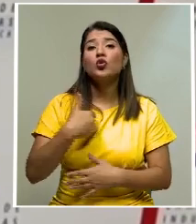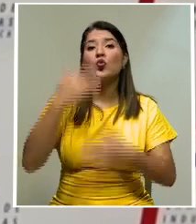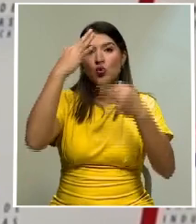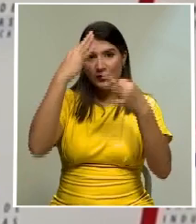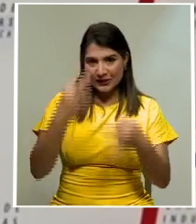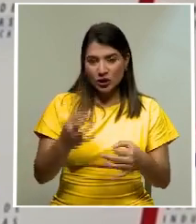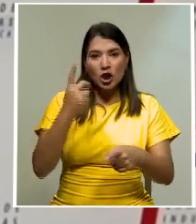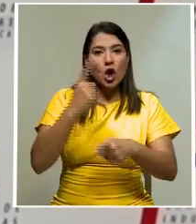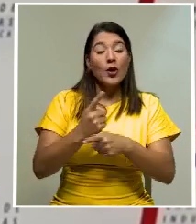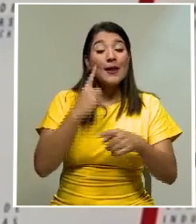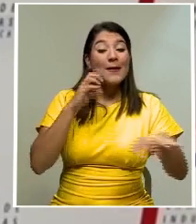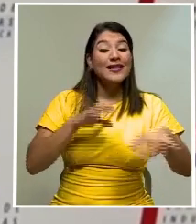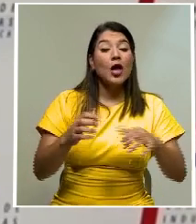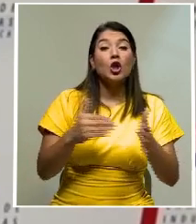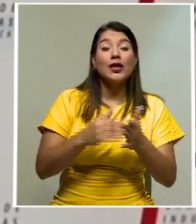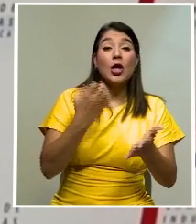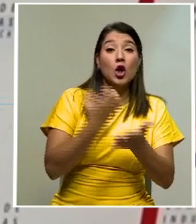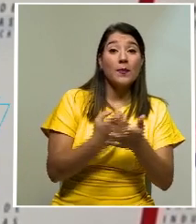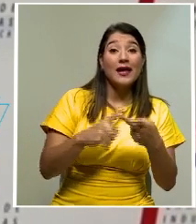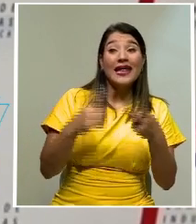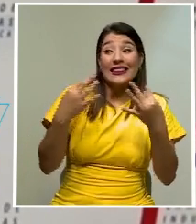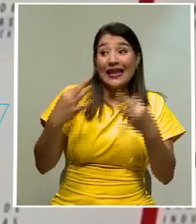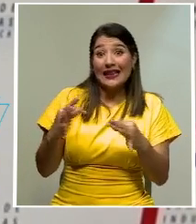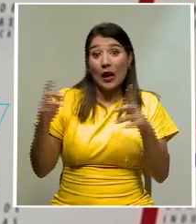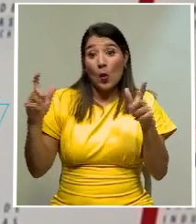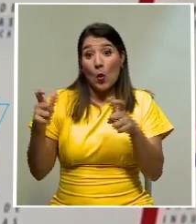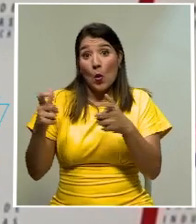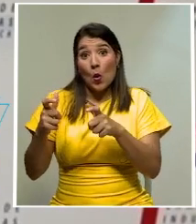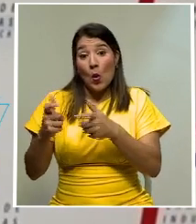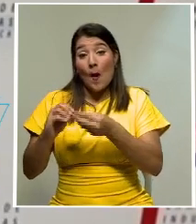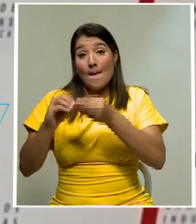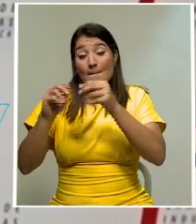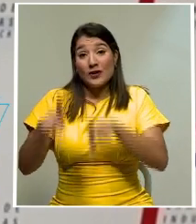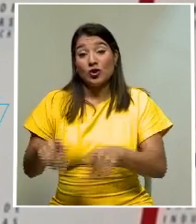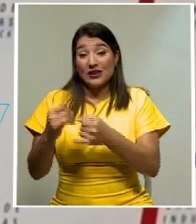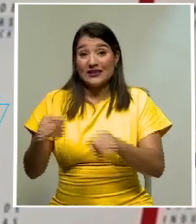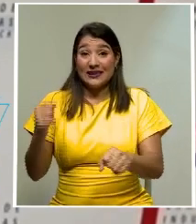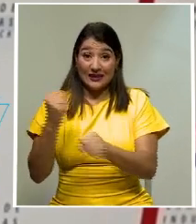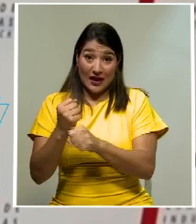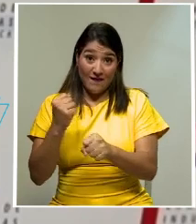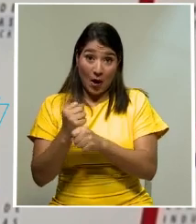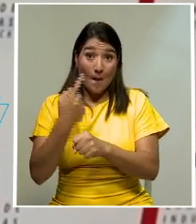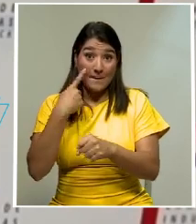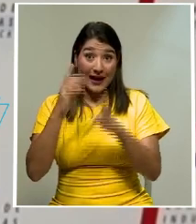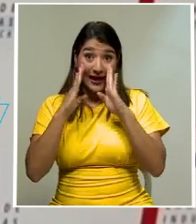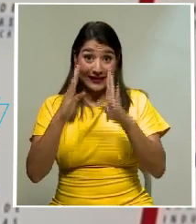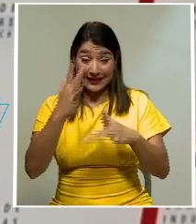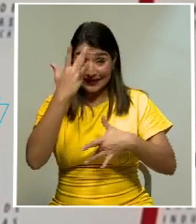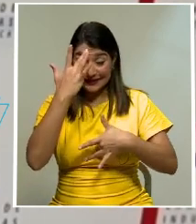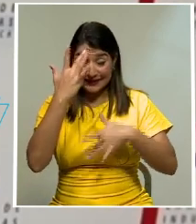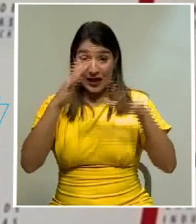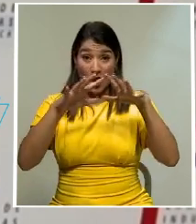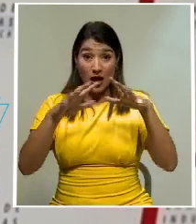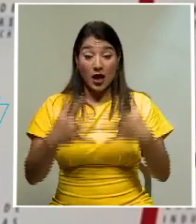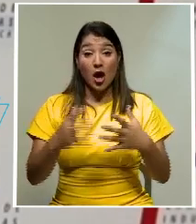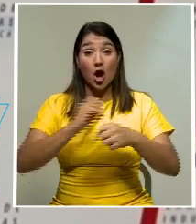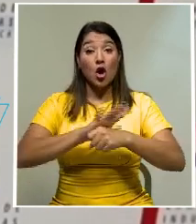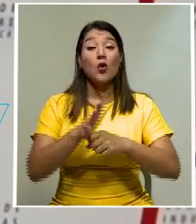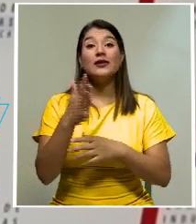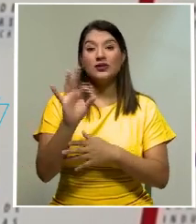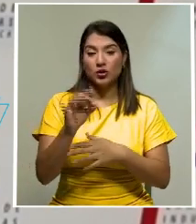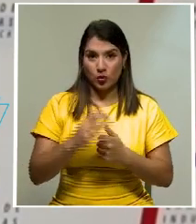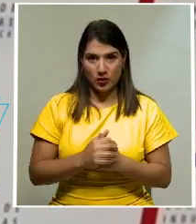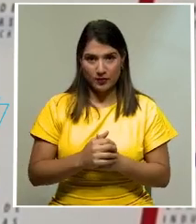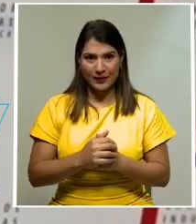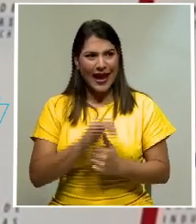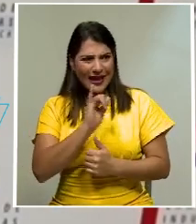la economía y disminuir el desempleo. Esto en el marco de la emergencia sanitaria del COVID-19. Los resultados de la encuesta respaldan lo que